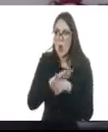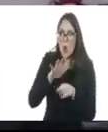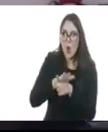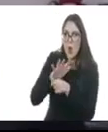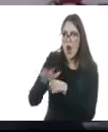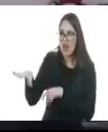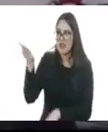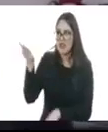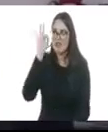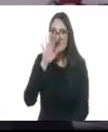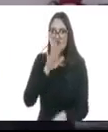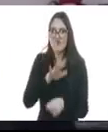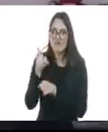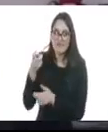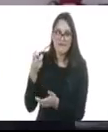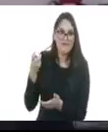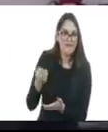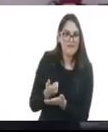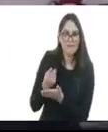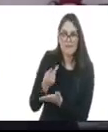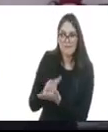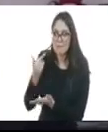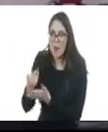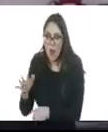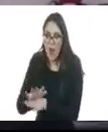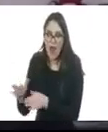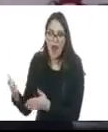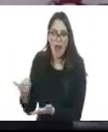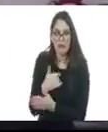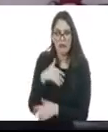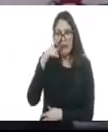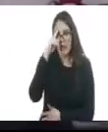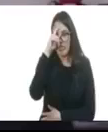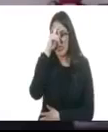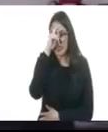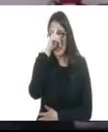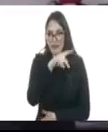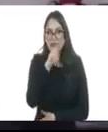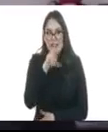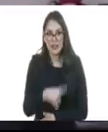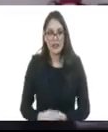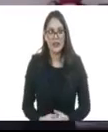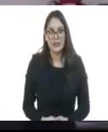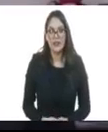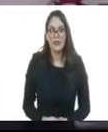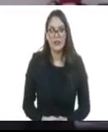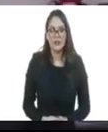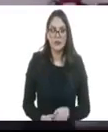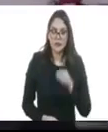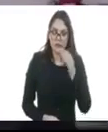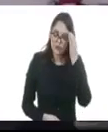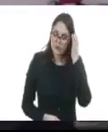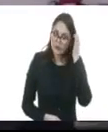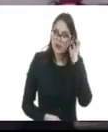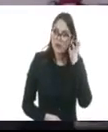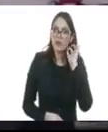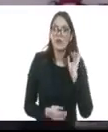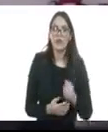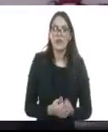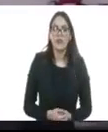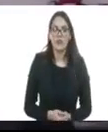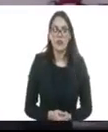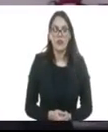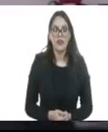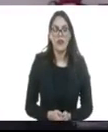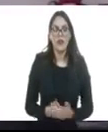nivel, como les decía, hay rigor periodístico, hay también pues